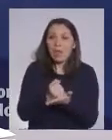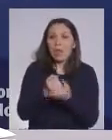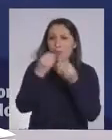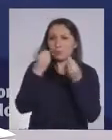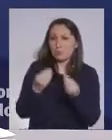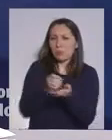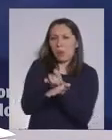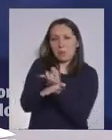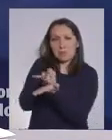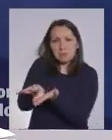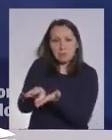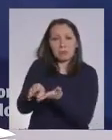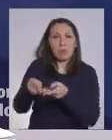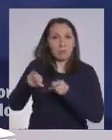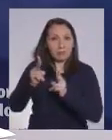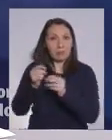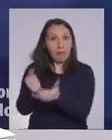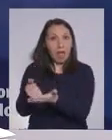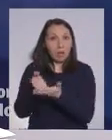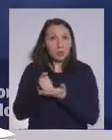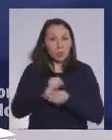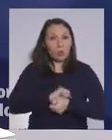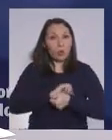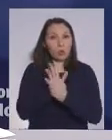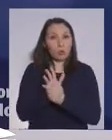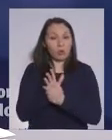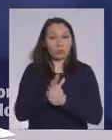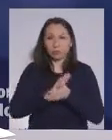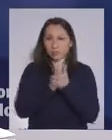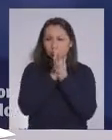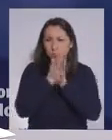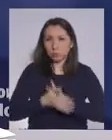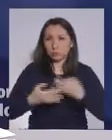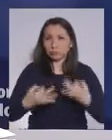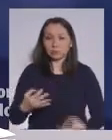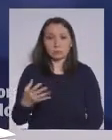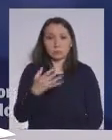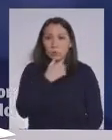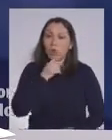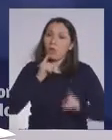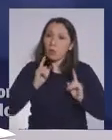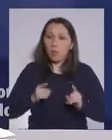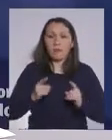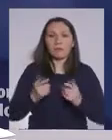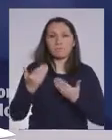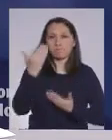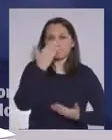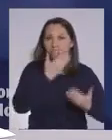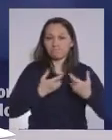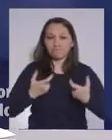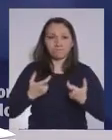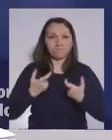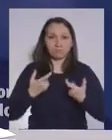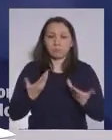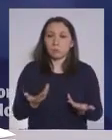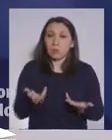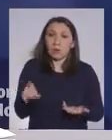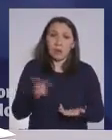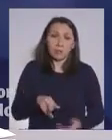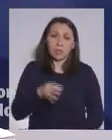definitivamente sirva en forma total hay que mantener las medidas de prevención y la hemos